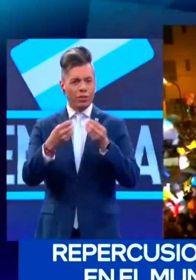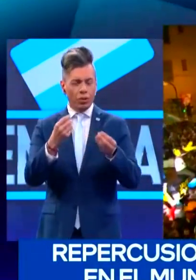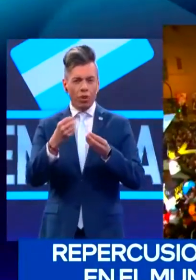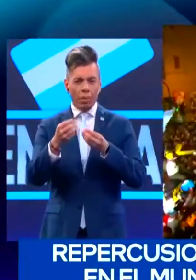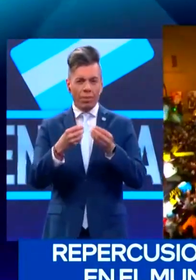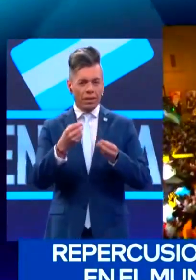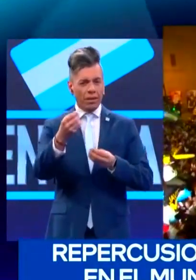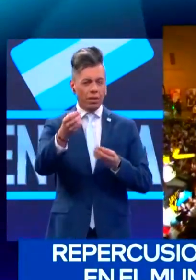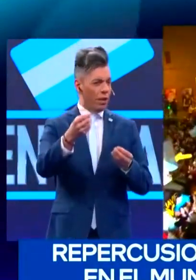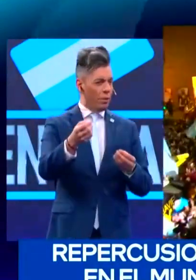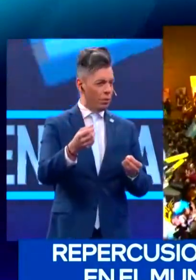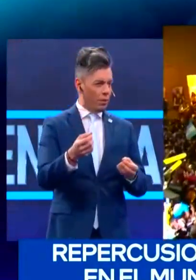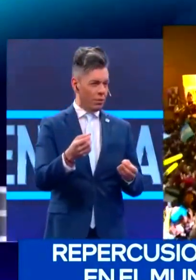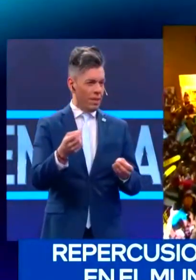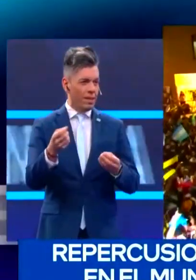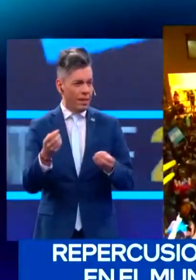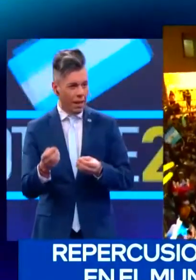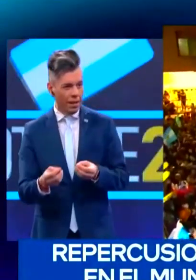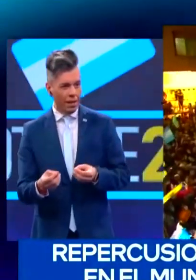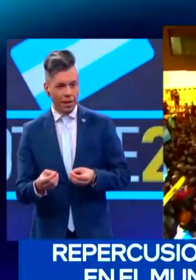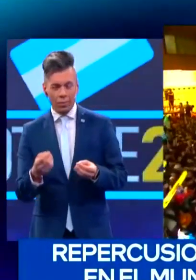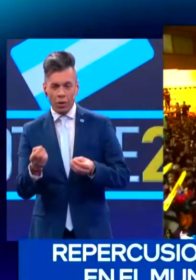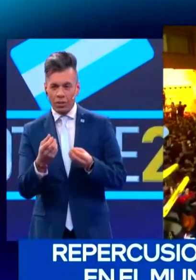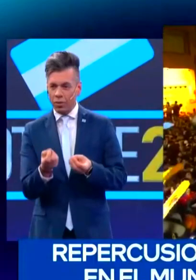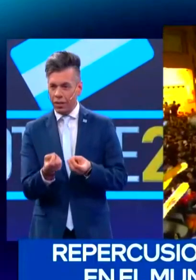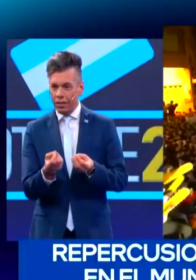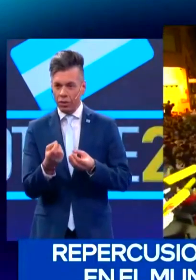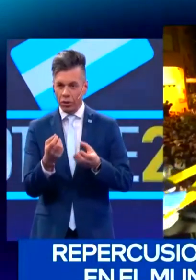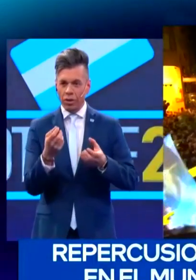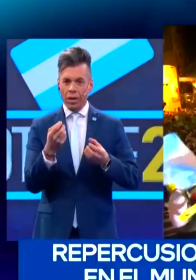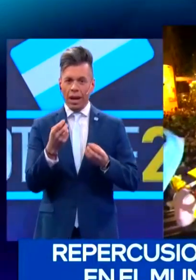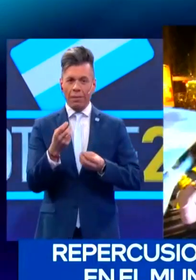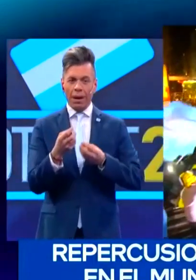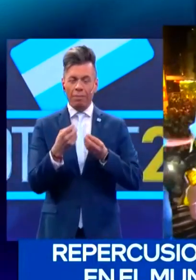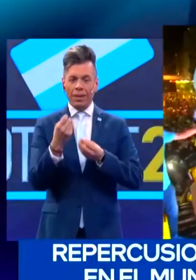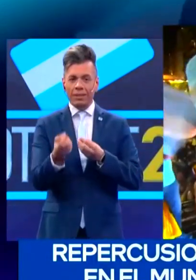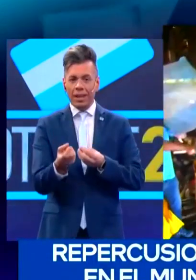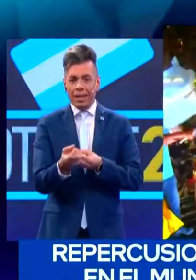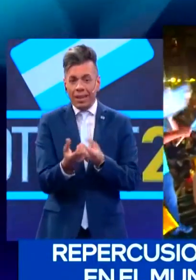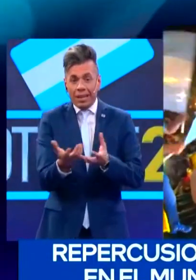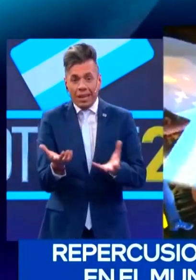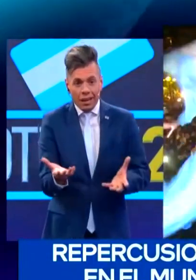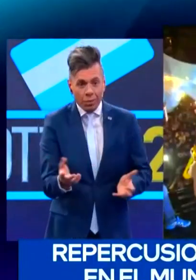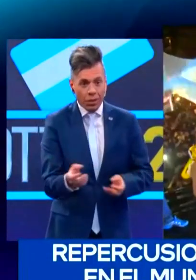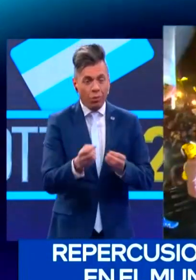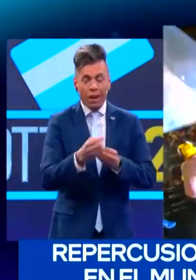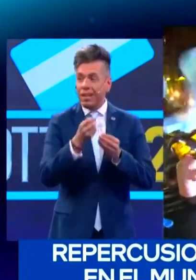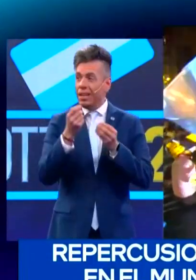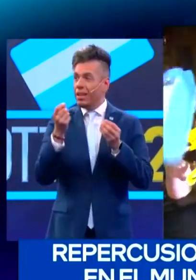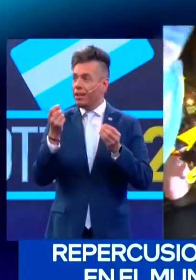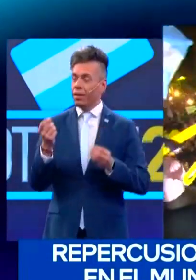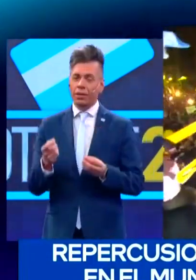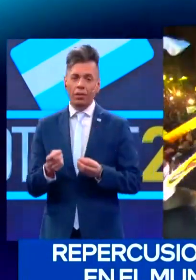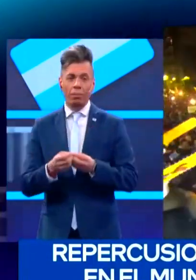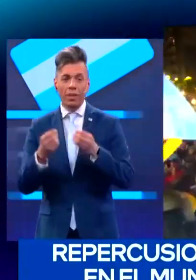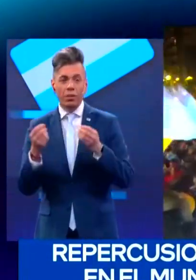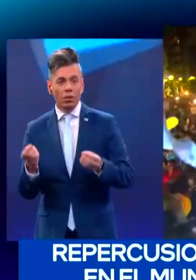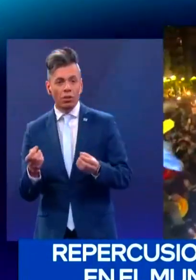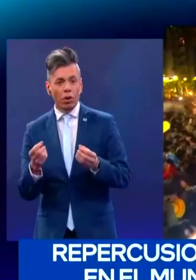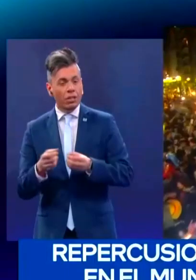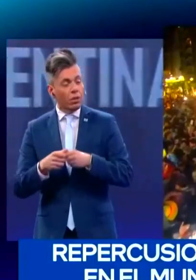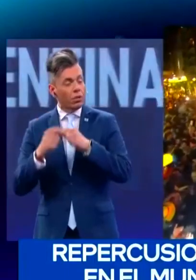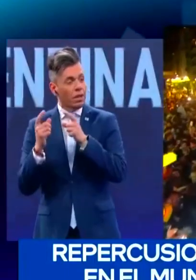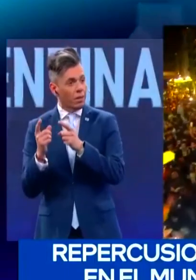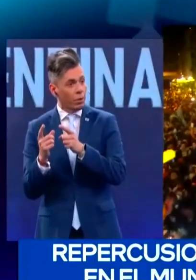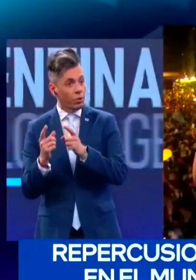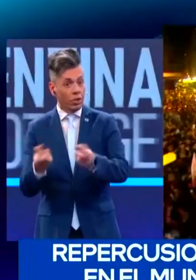también eso forma parte de lo que le preguntamos a Lilia Lemoine hace un ratito, ¿no? Aprender a declarar, porque cualquier opinión,